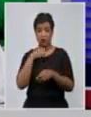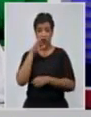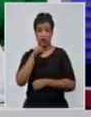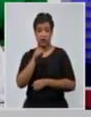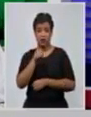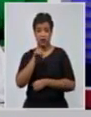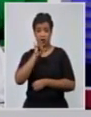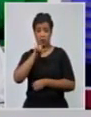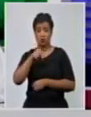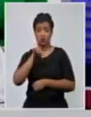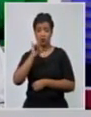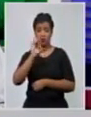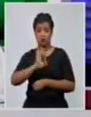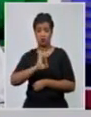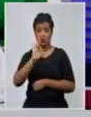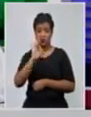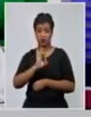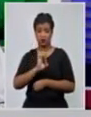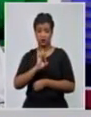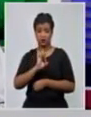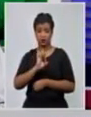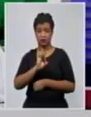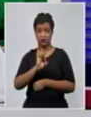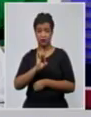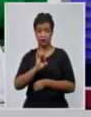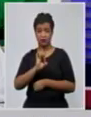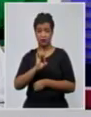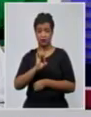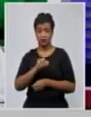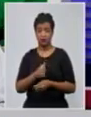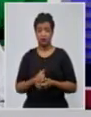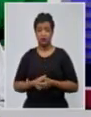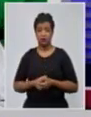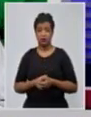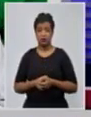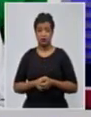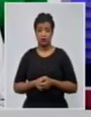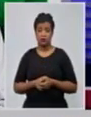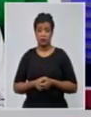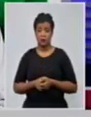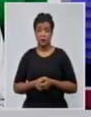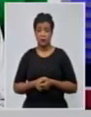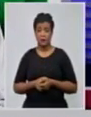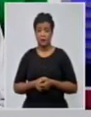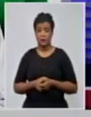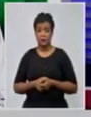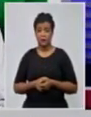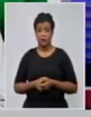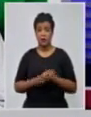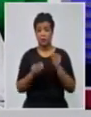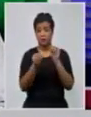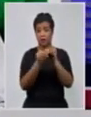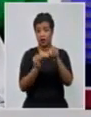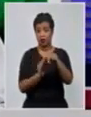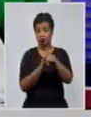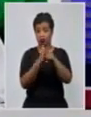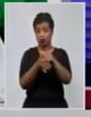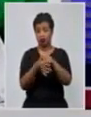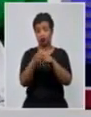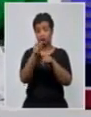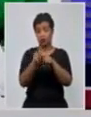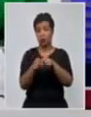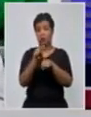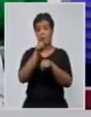el 7,7% tiene como fuente de infección, su fuente de infección está relacionada con